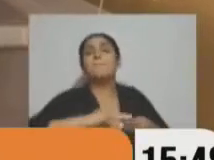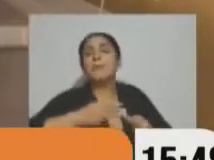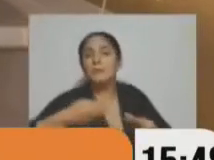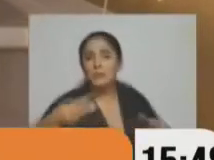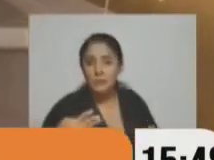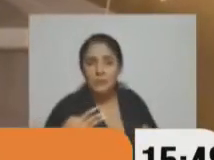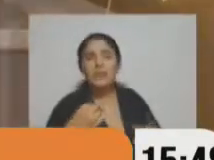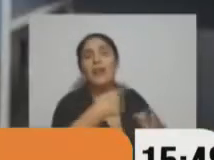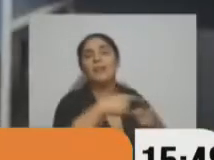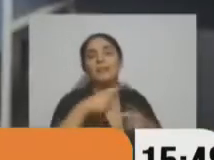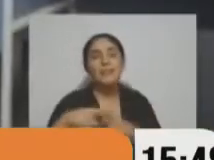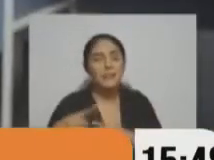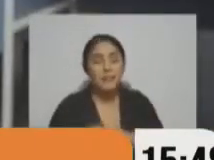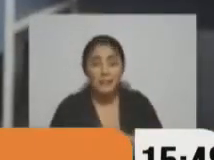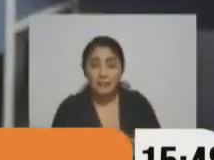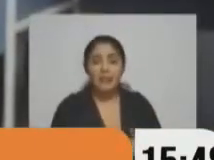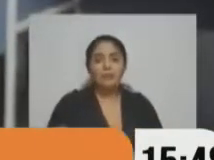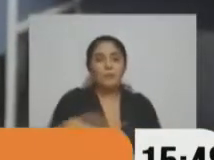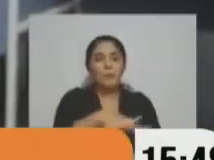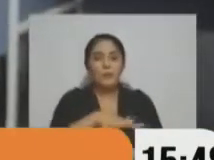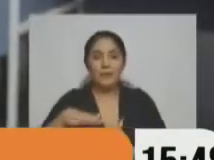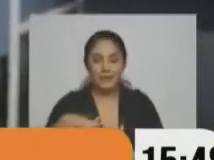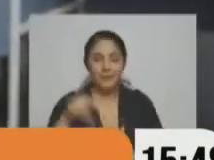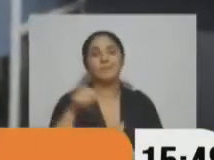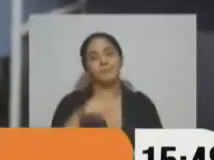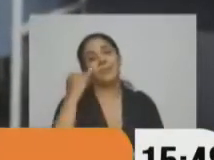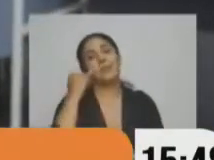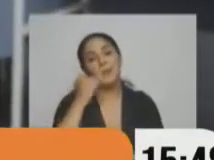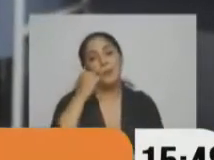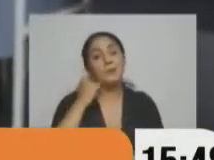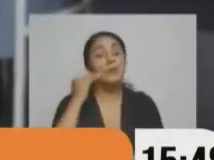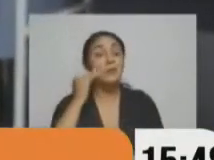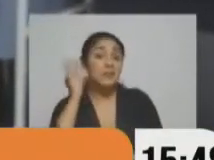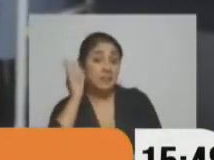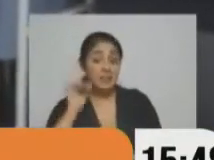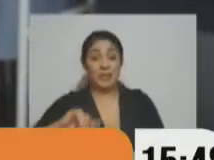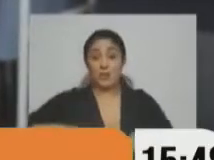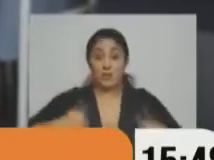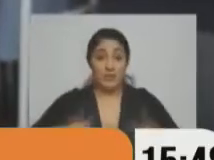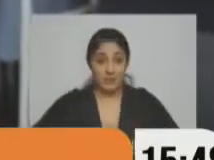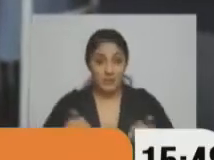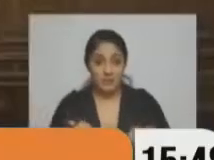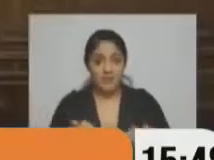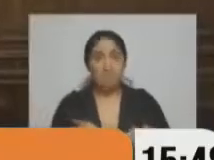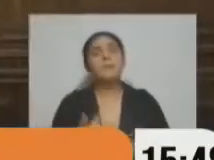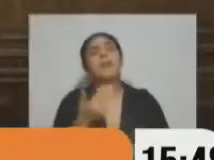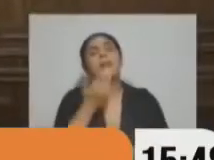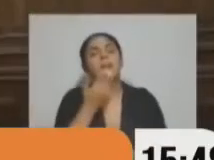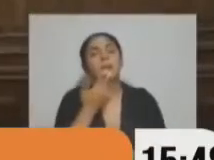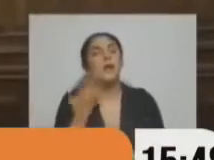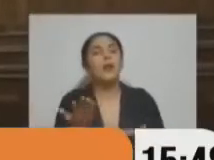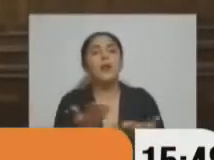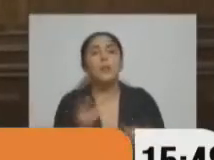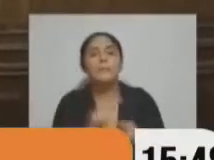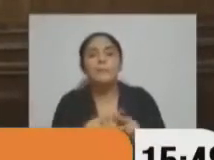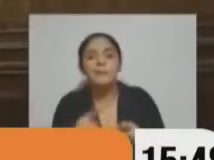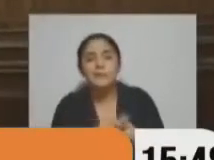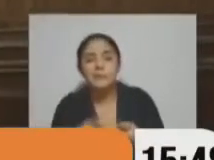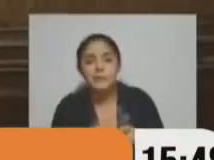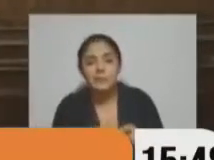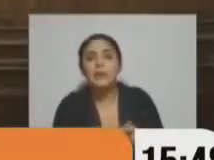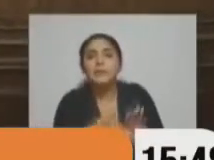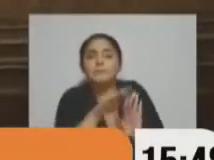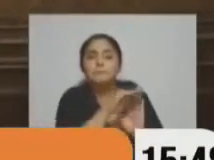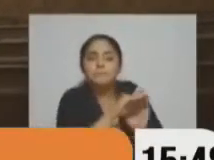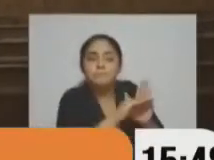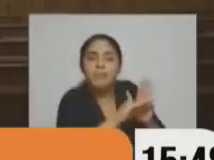de menores se dejó de usar después de la Convención de Derechos de la Niñez, porque el término menores los excluye como garantes